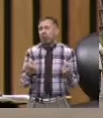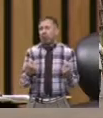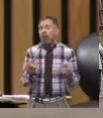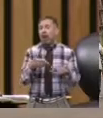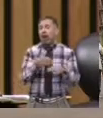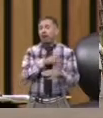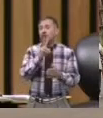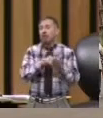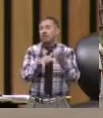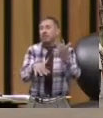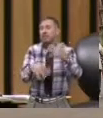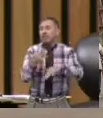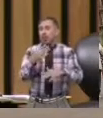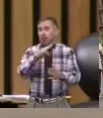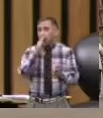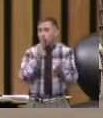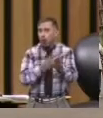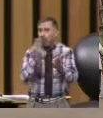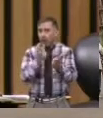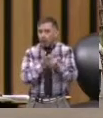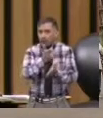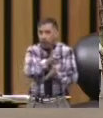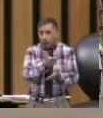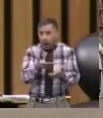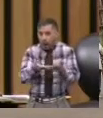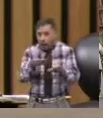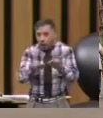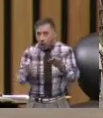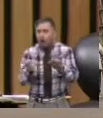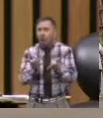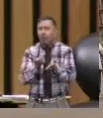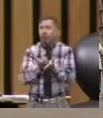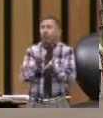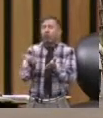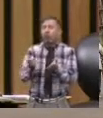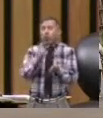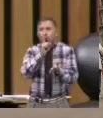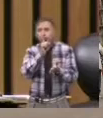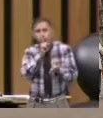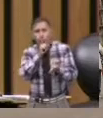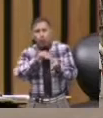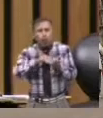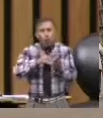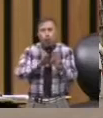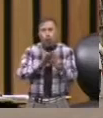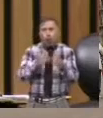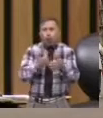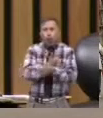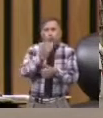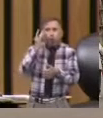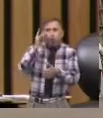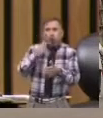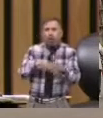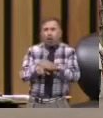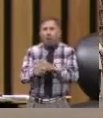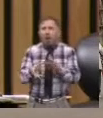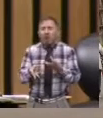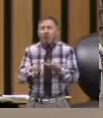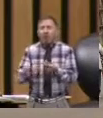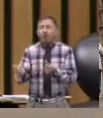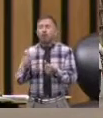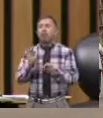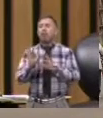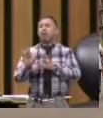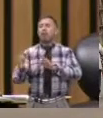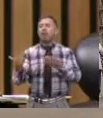en 2015 económicamente, ahora vuelve a gastar dinero de forma opaca para afectar la equidad en la contienda electoral. No solo